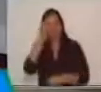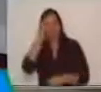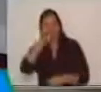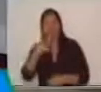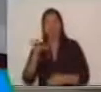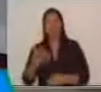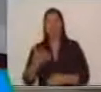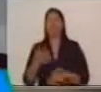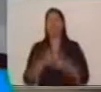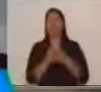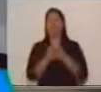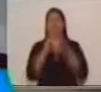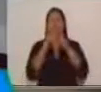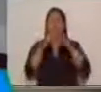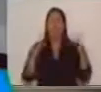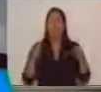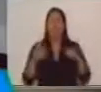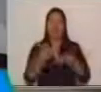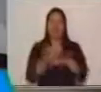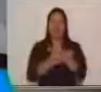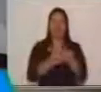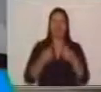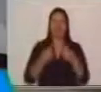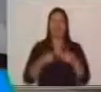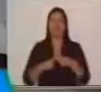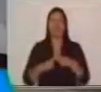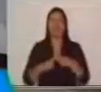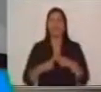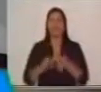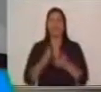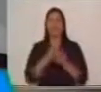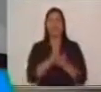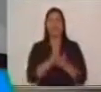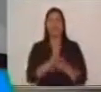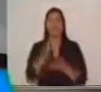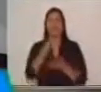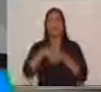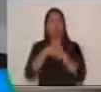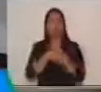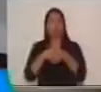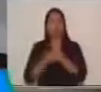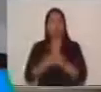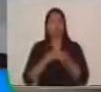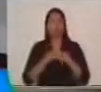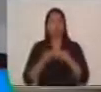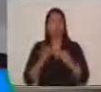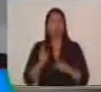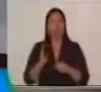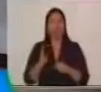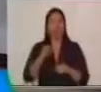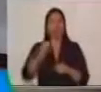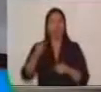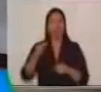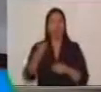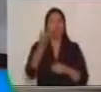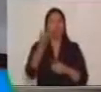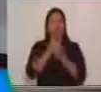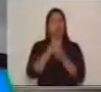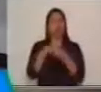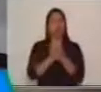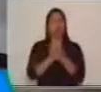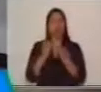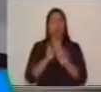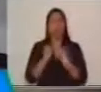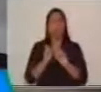lingüística. Antes de empezar, te recomiendo que laves tus manos constantemente con mucha agua y jabón. Si no